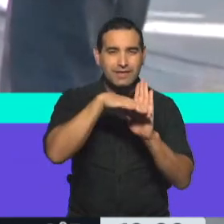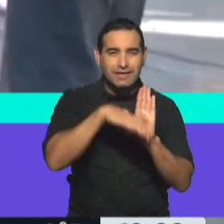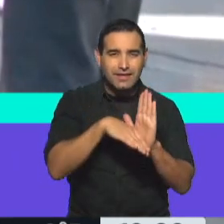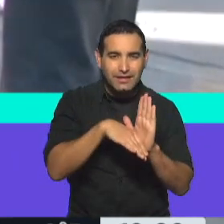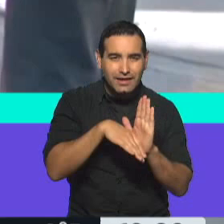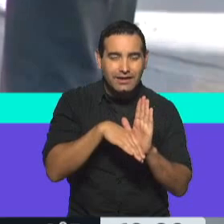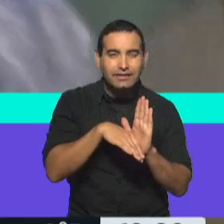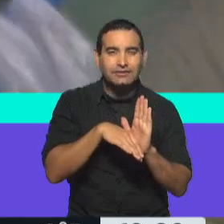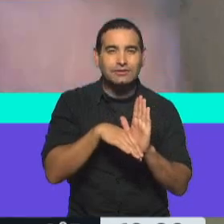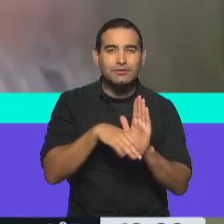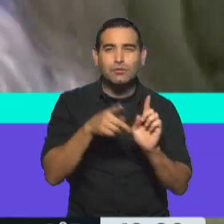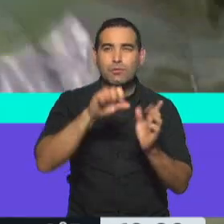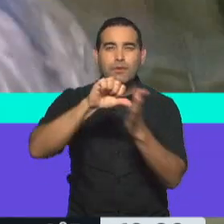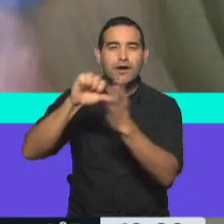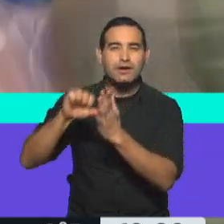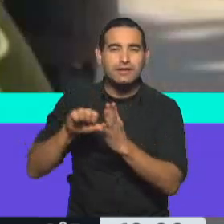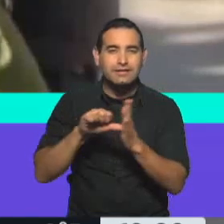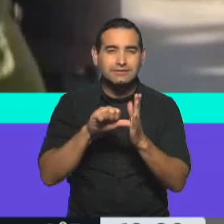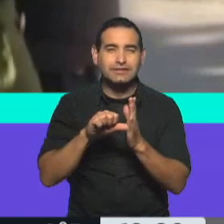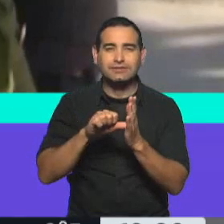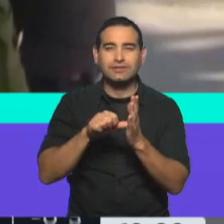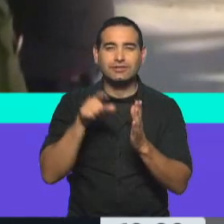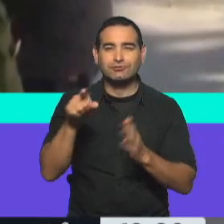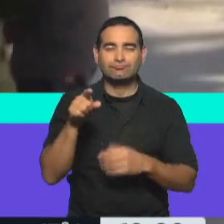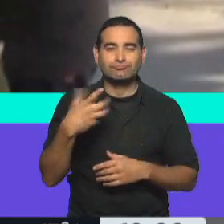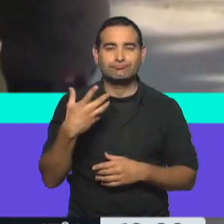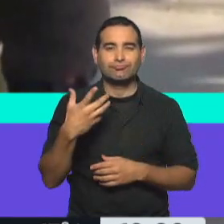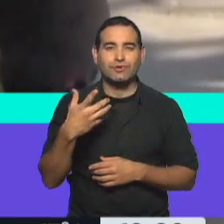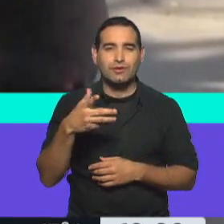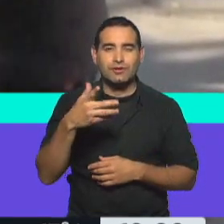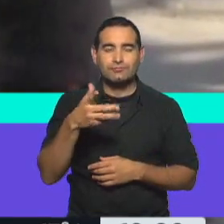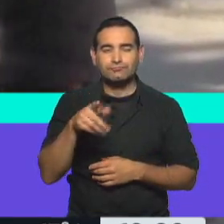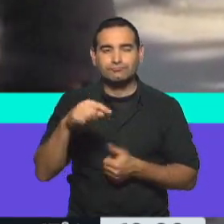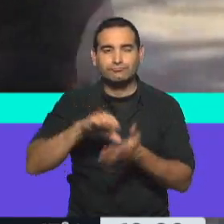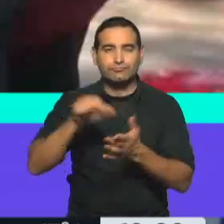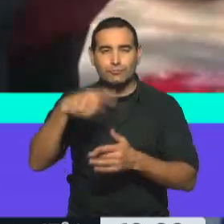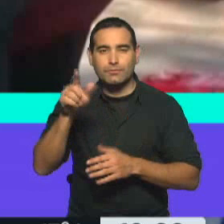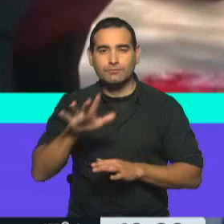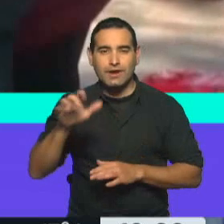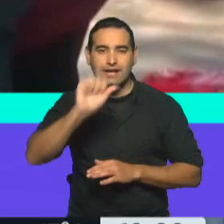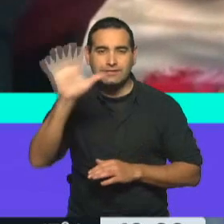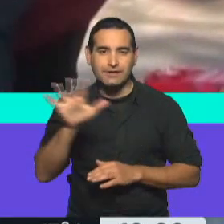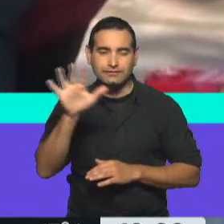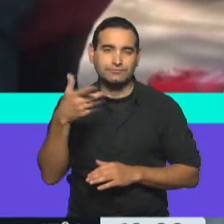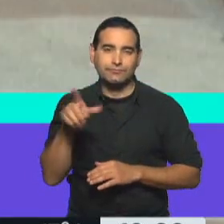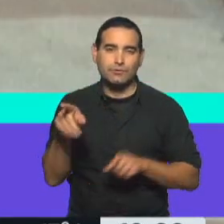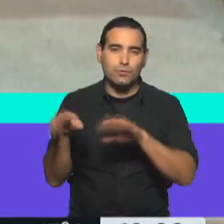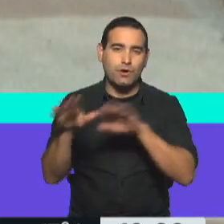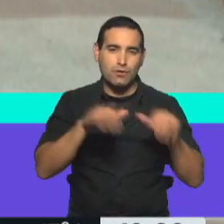que se tomaron en algunos países de Oriente, por un tema probablemente